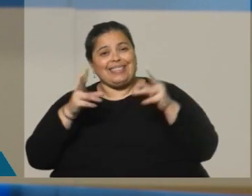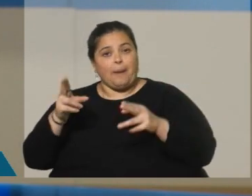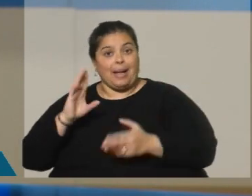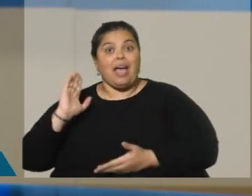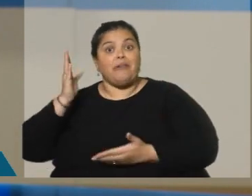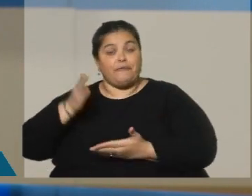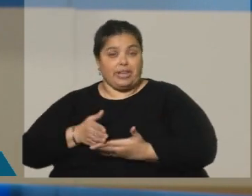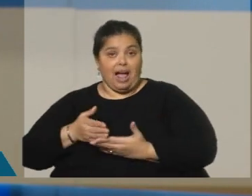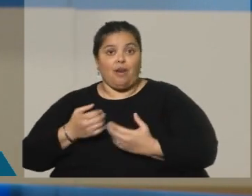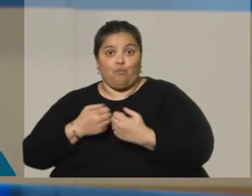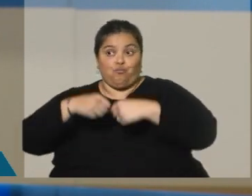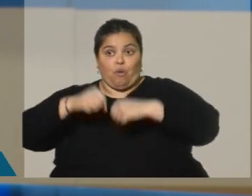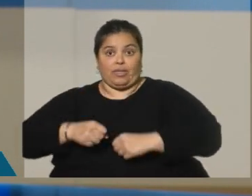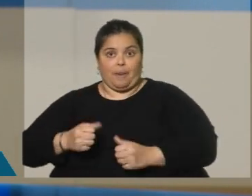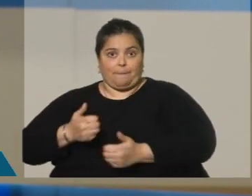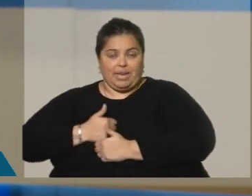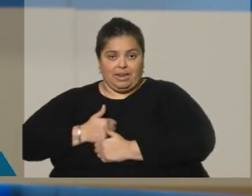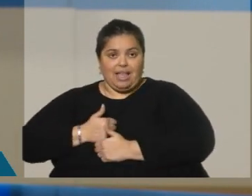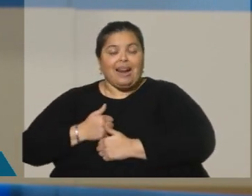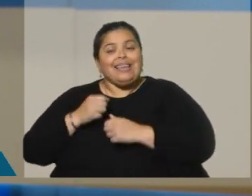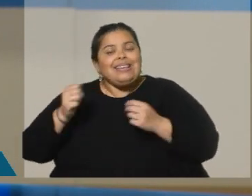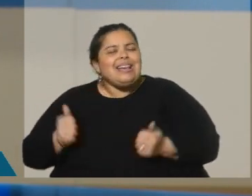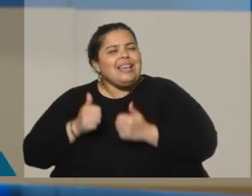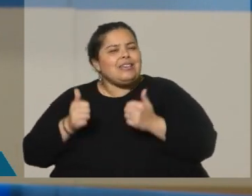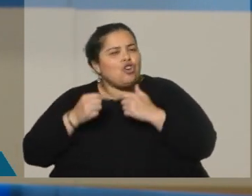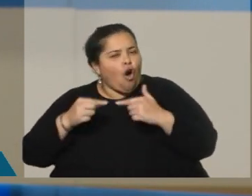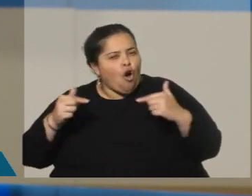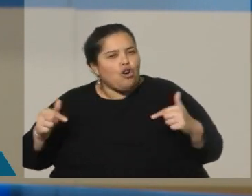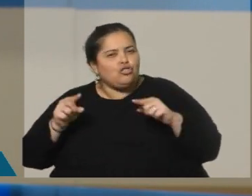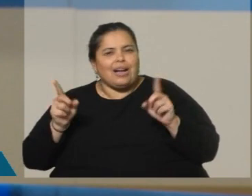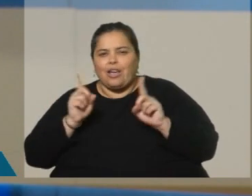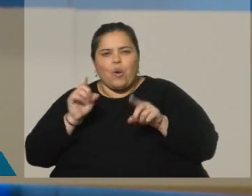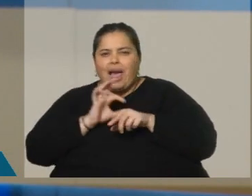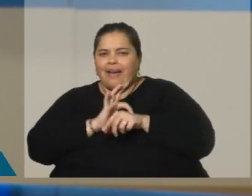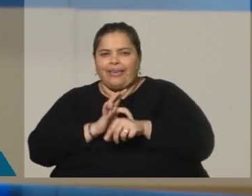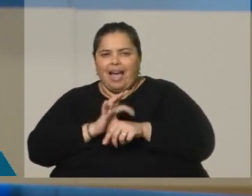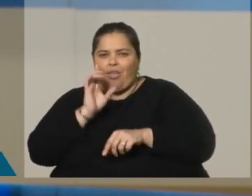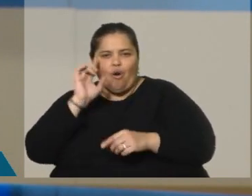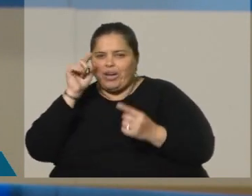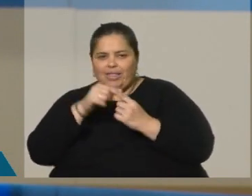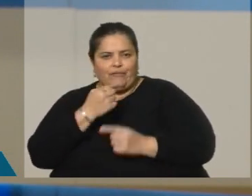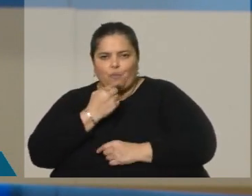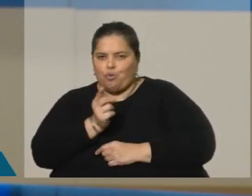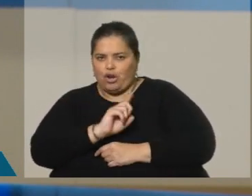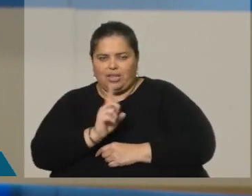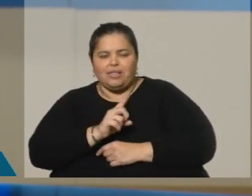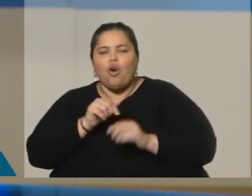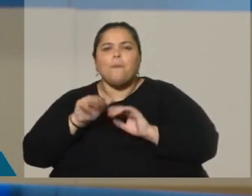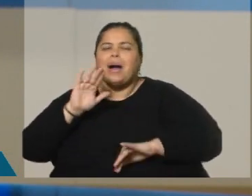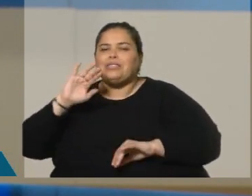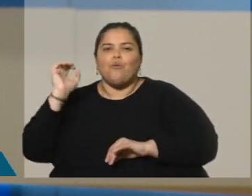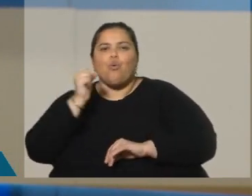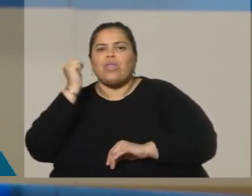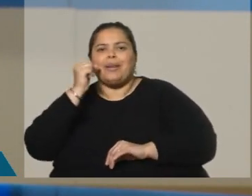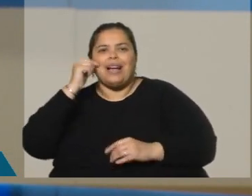y que produjo acciones que no estaban de alguna manera guiadas por un objetivo político sino fundamentalmente